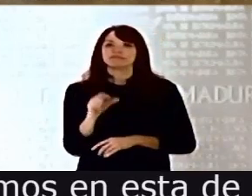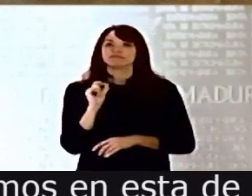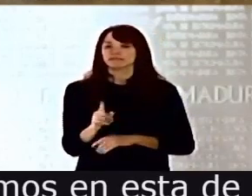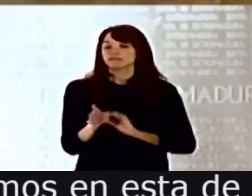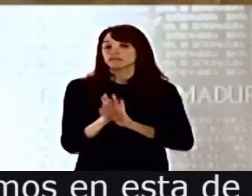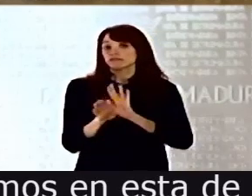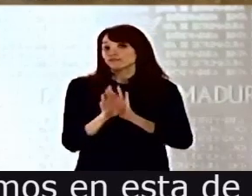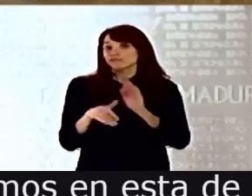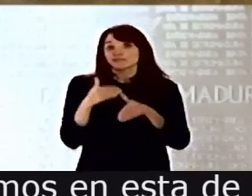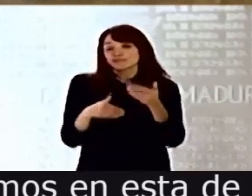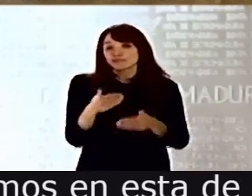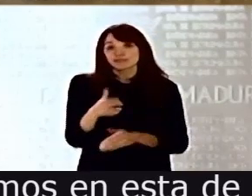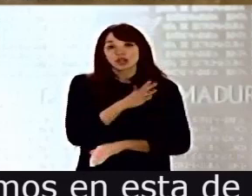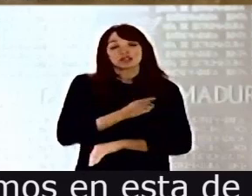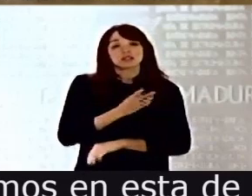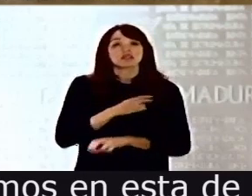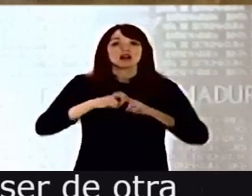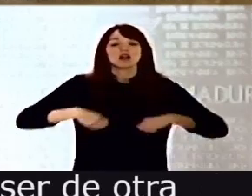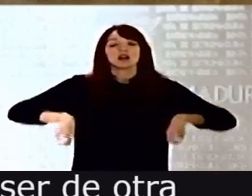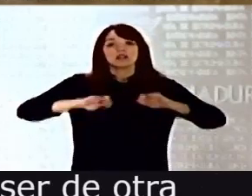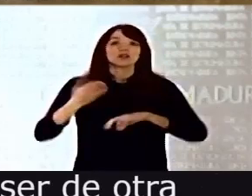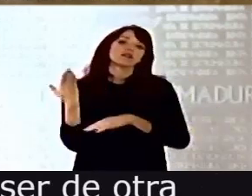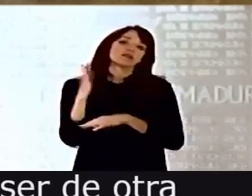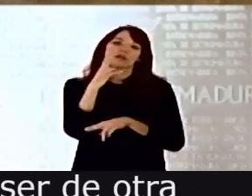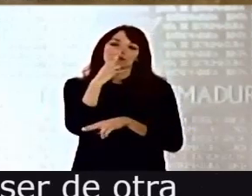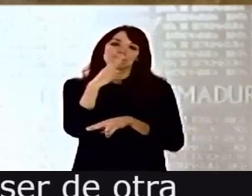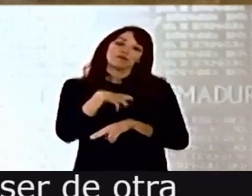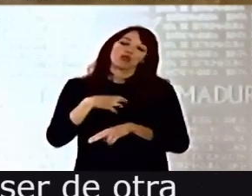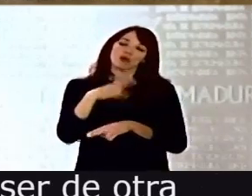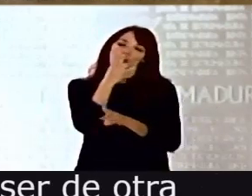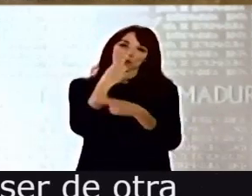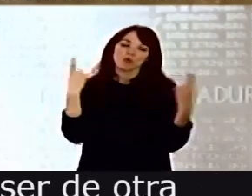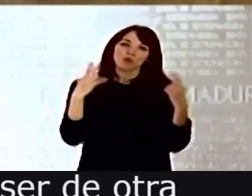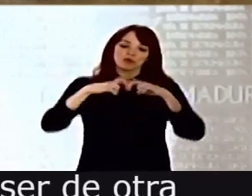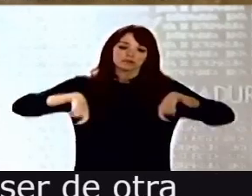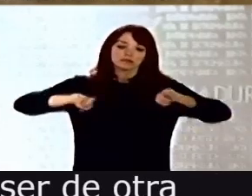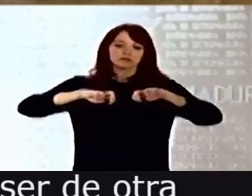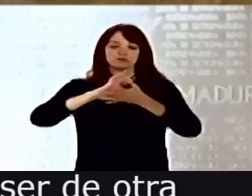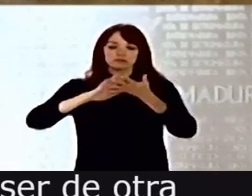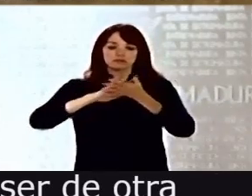otra manera, con los sindicatos representantes de la función pública para